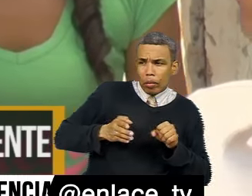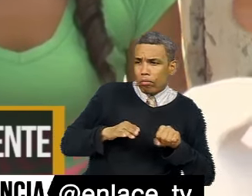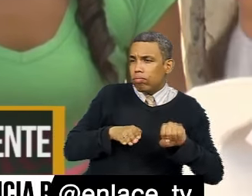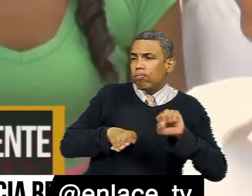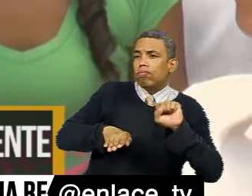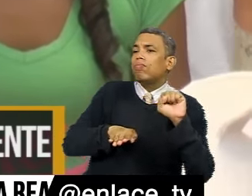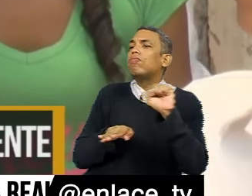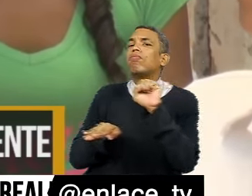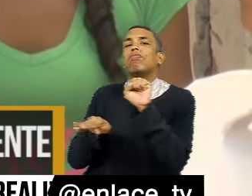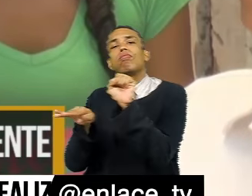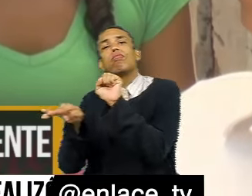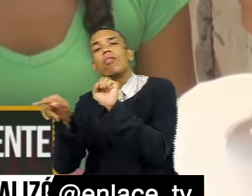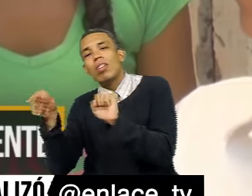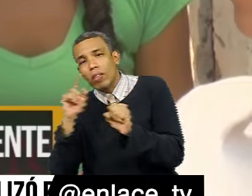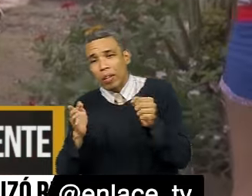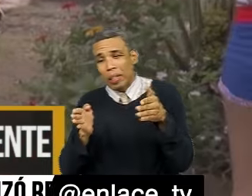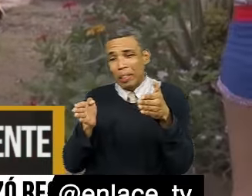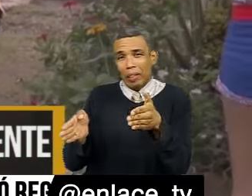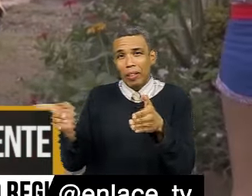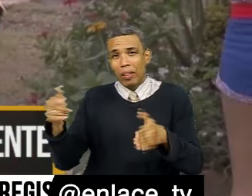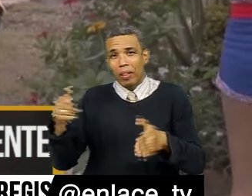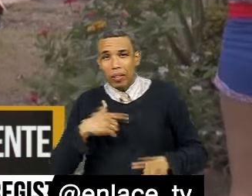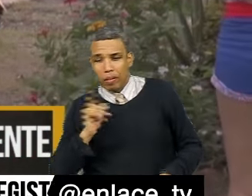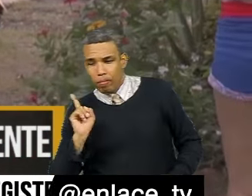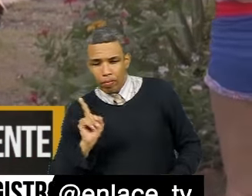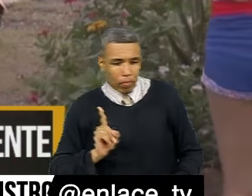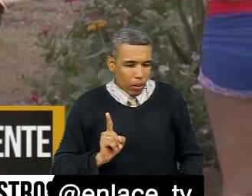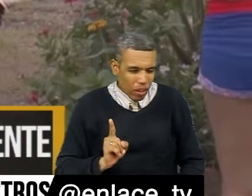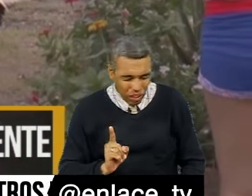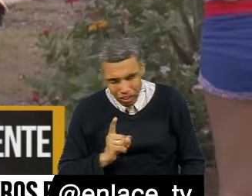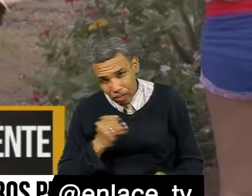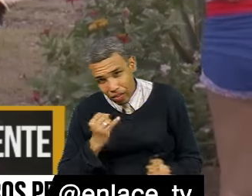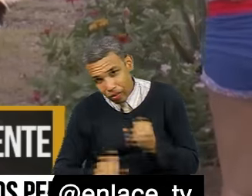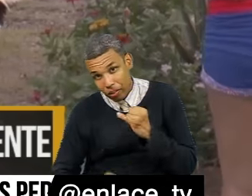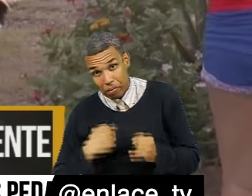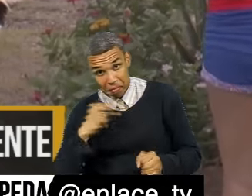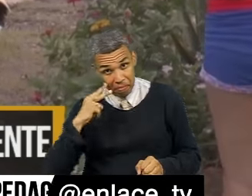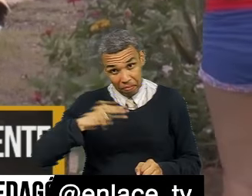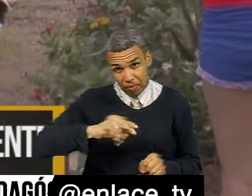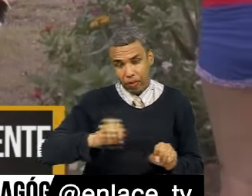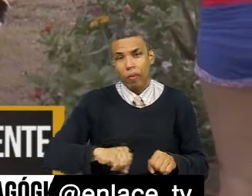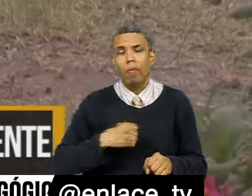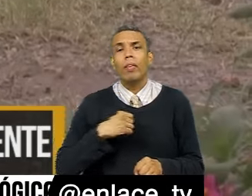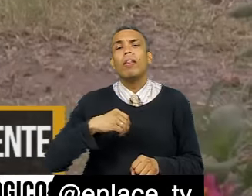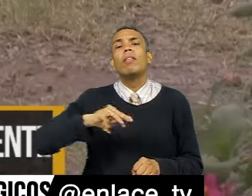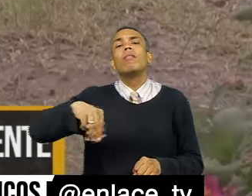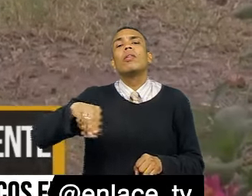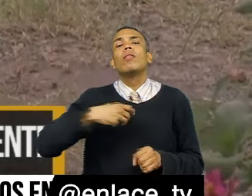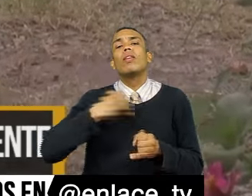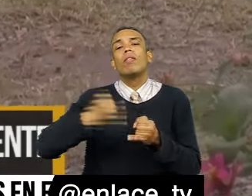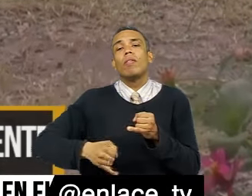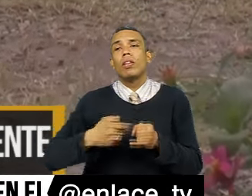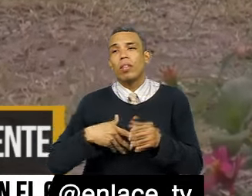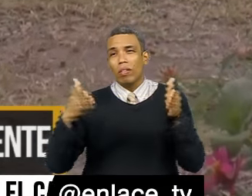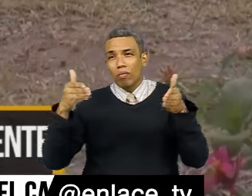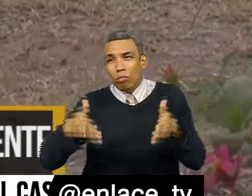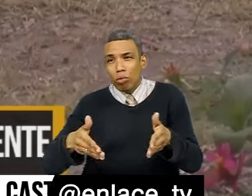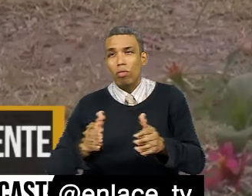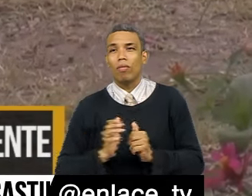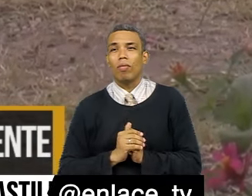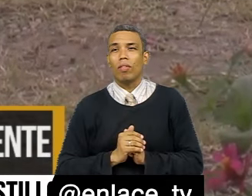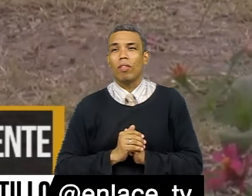vez a mi sobrina y a mi mamá. Este miércoles hacia las 10:30 de la mañana se le dará cristiana sepultura a la pequeña y su abuela,